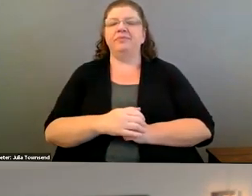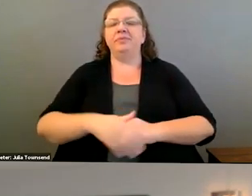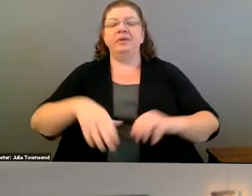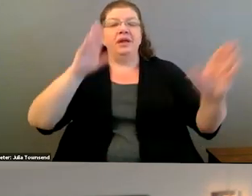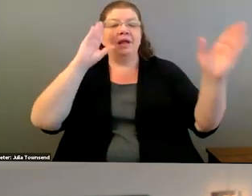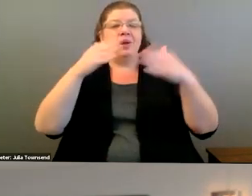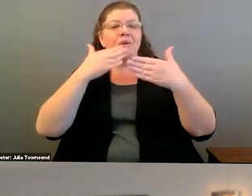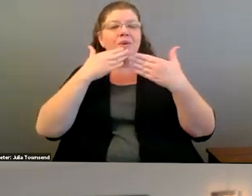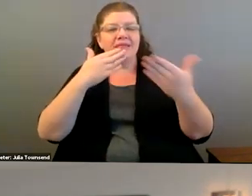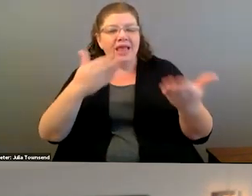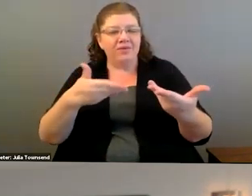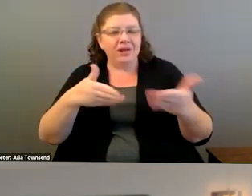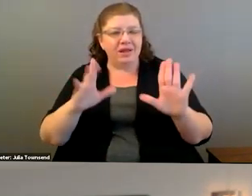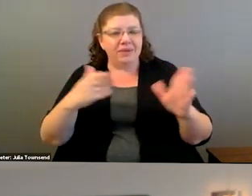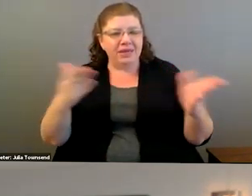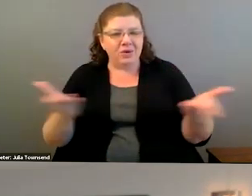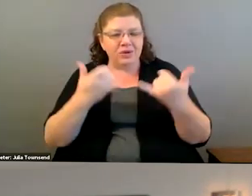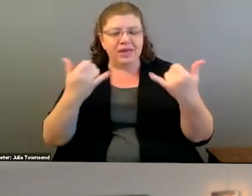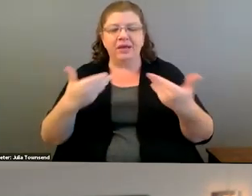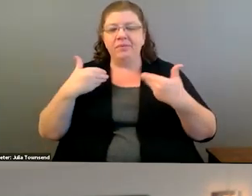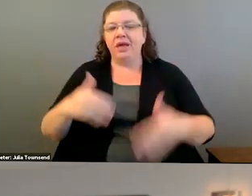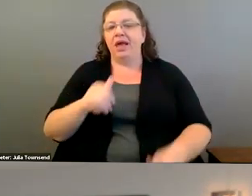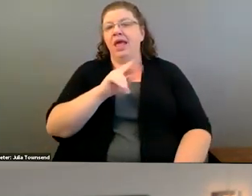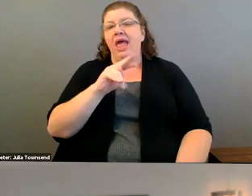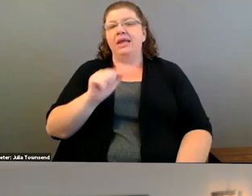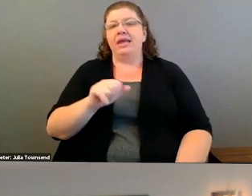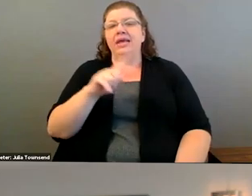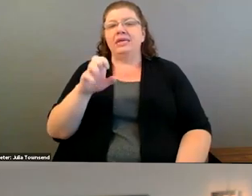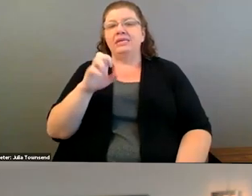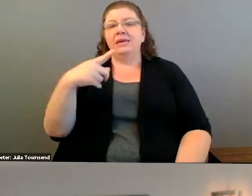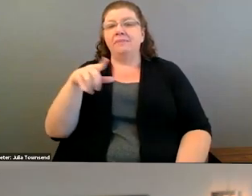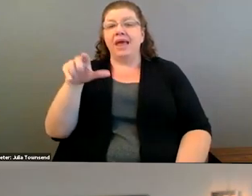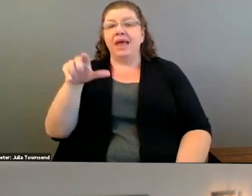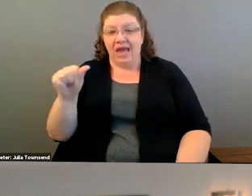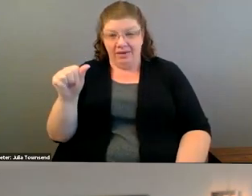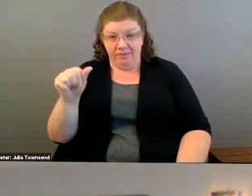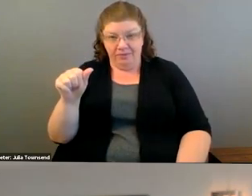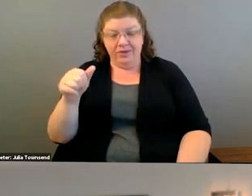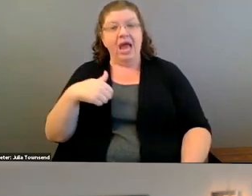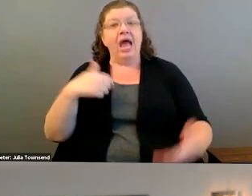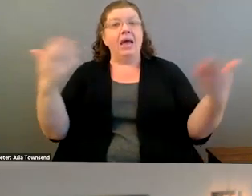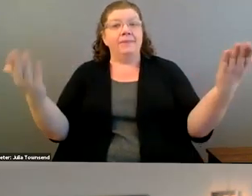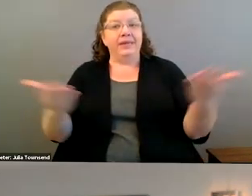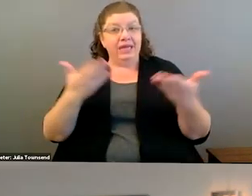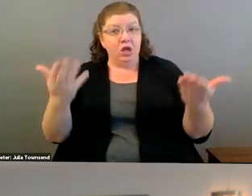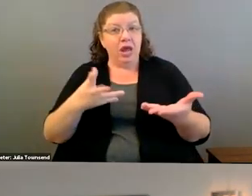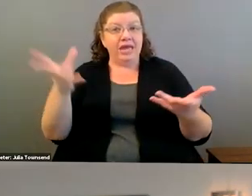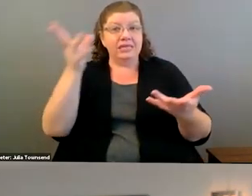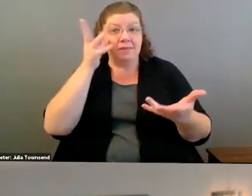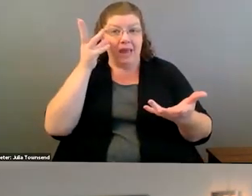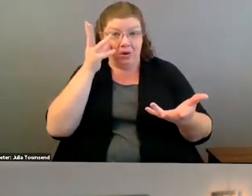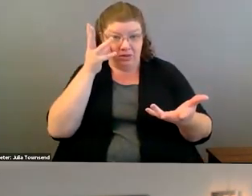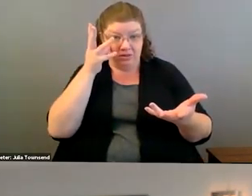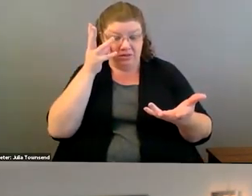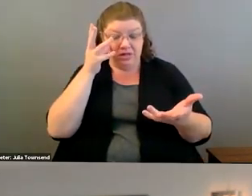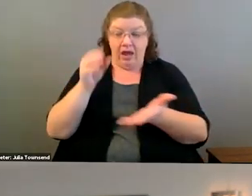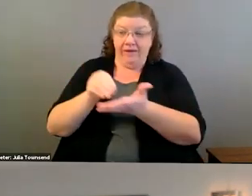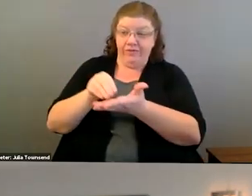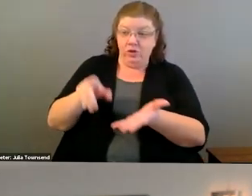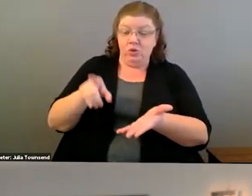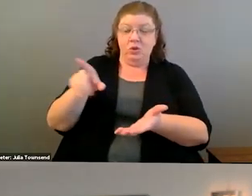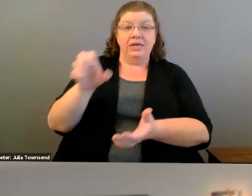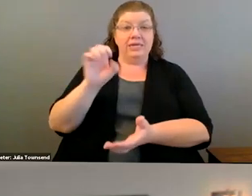gracias por escucharme el día de hoy mi nombre es ana cepeda y vengo aquí como madre de